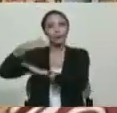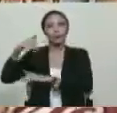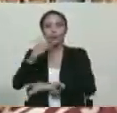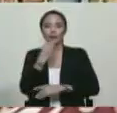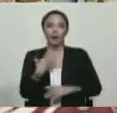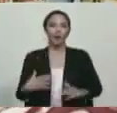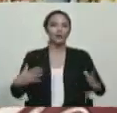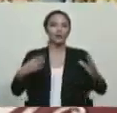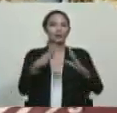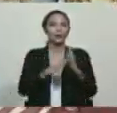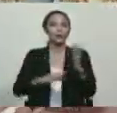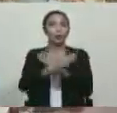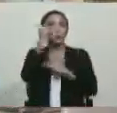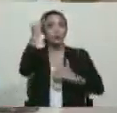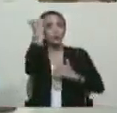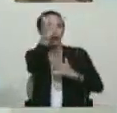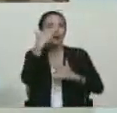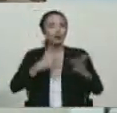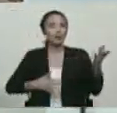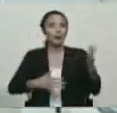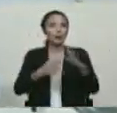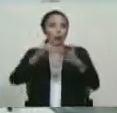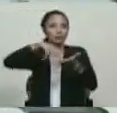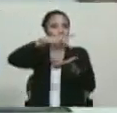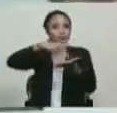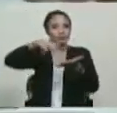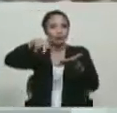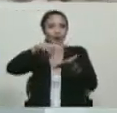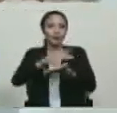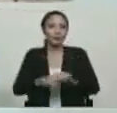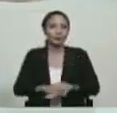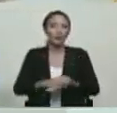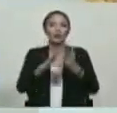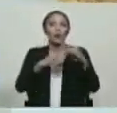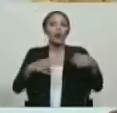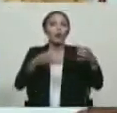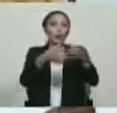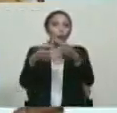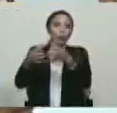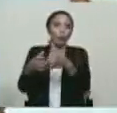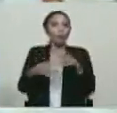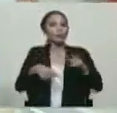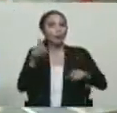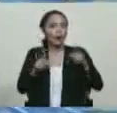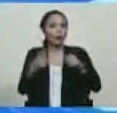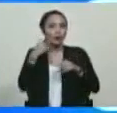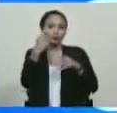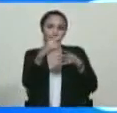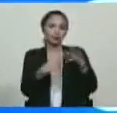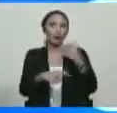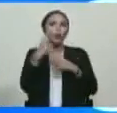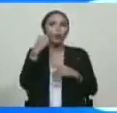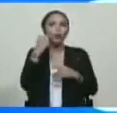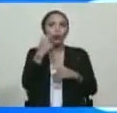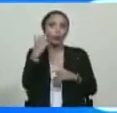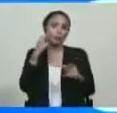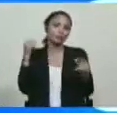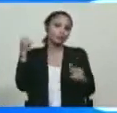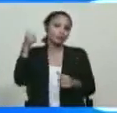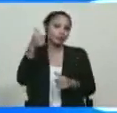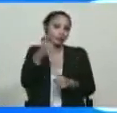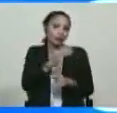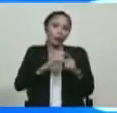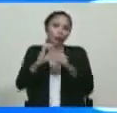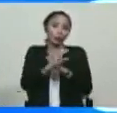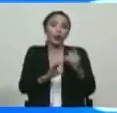los Diablos Danzantes de Yare que nos recibieron, la Parranda de San Pedro. Son algunas de las cosas que vamos a estar viviendo en